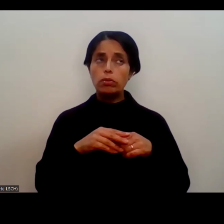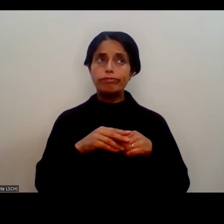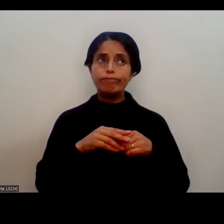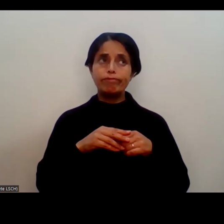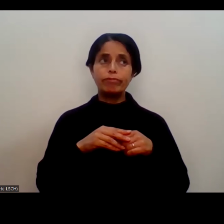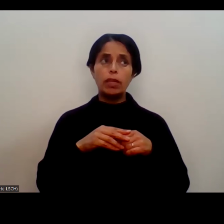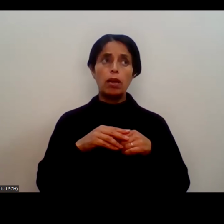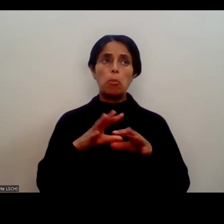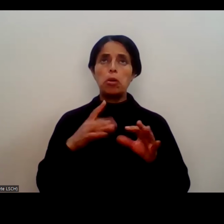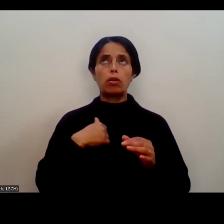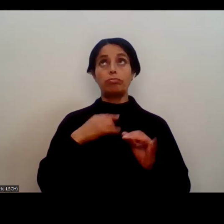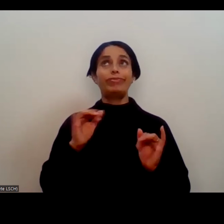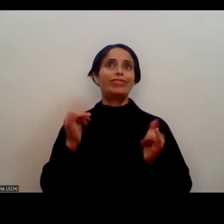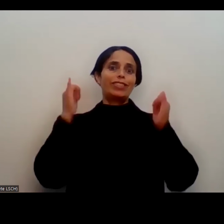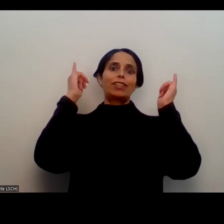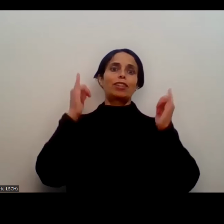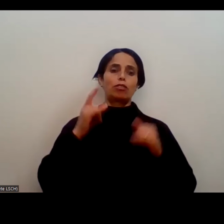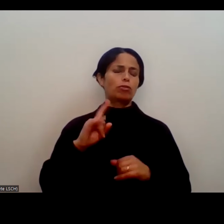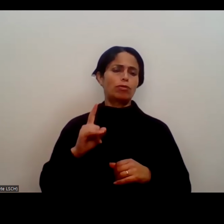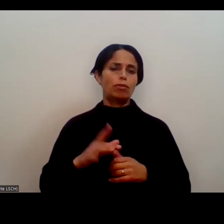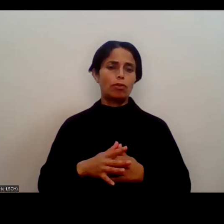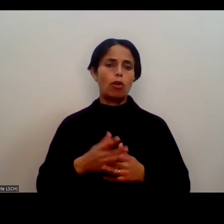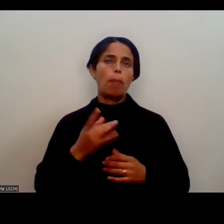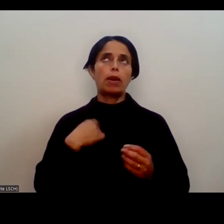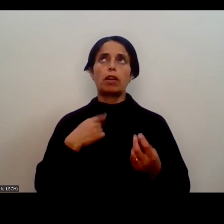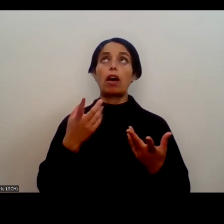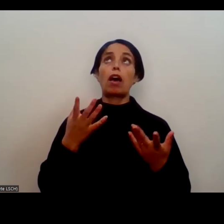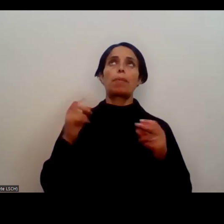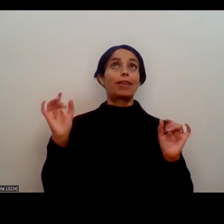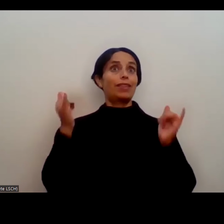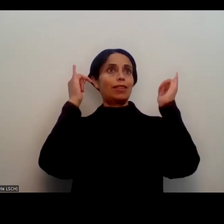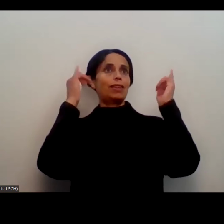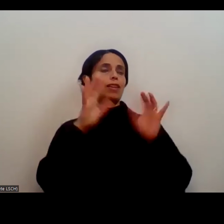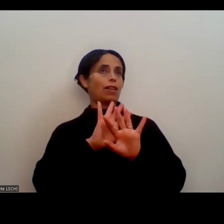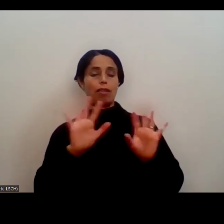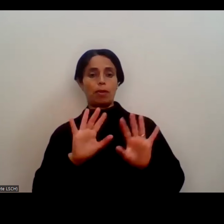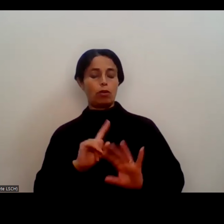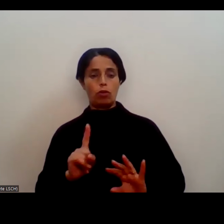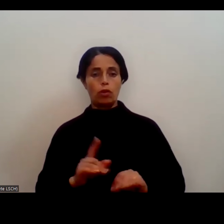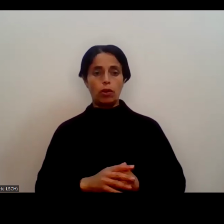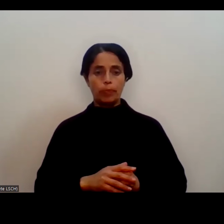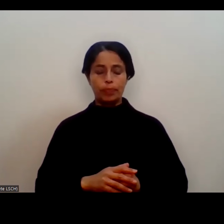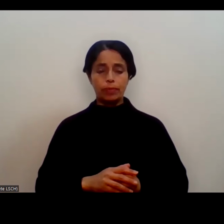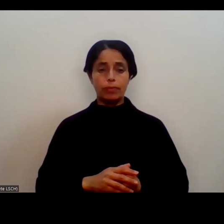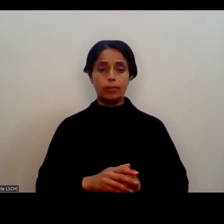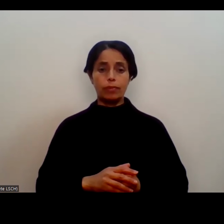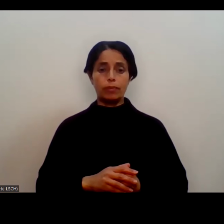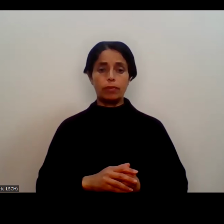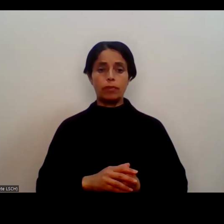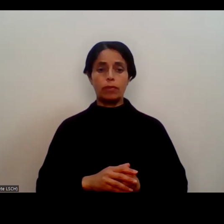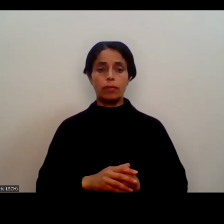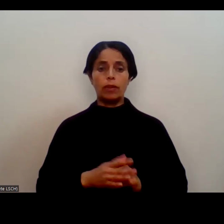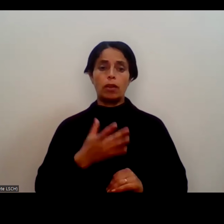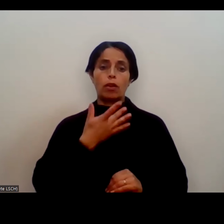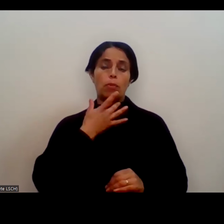por diversión o por sencillamente distracción, que es lo que nosotros, o por